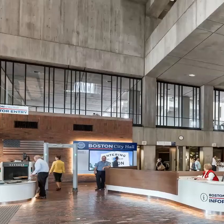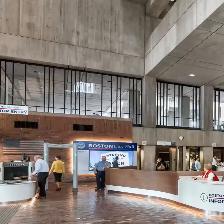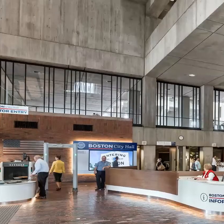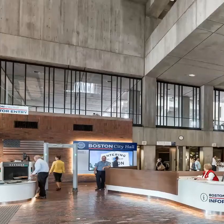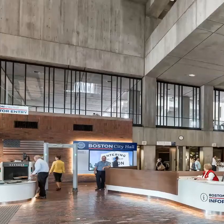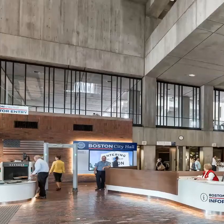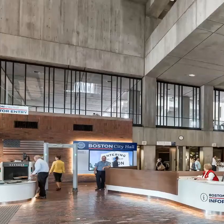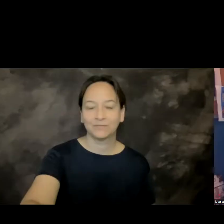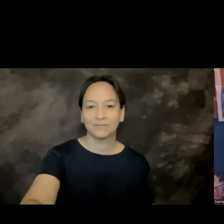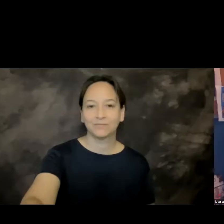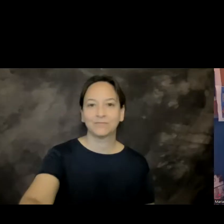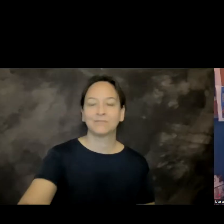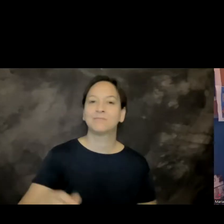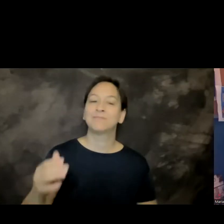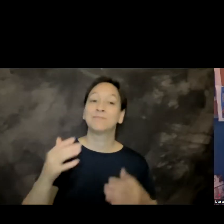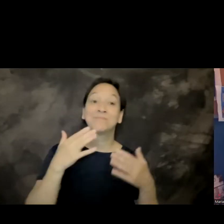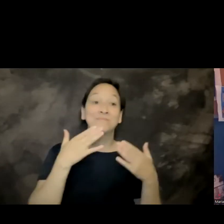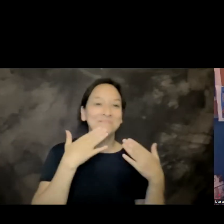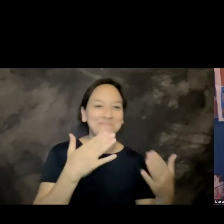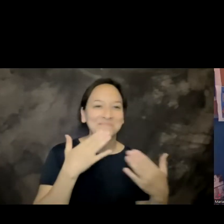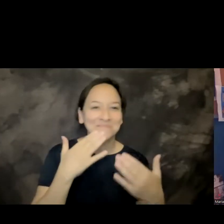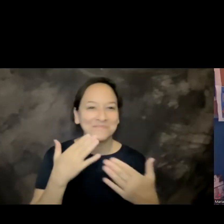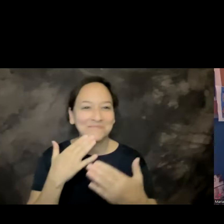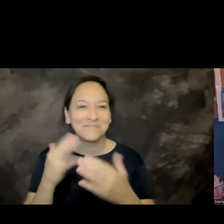Okay. Thank you, everyone.